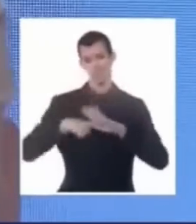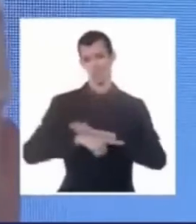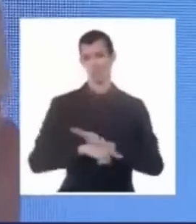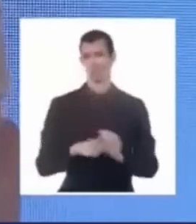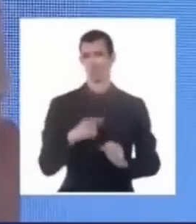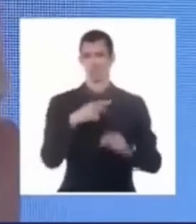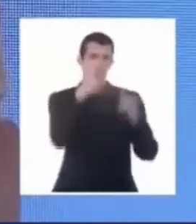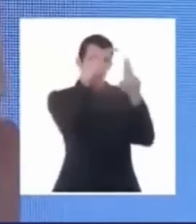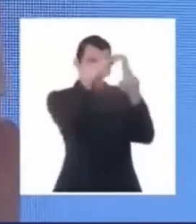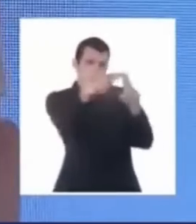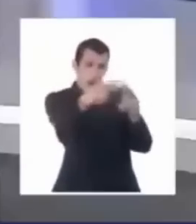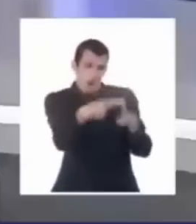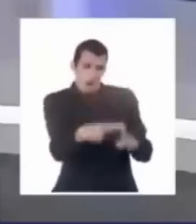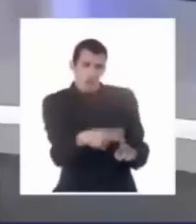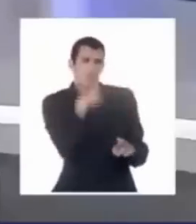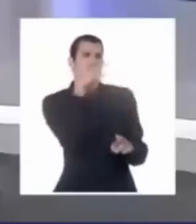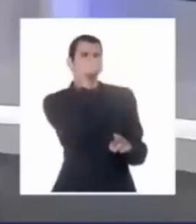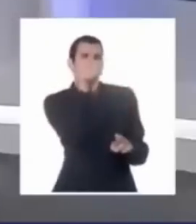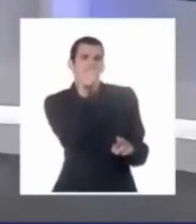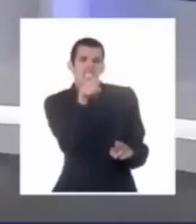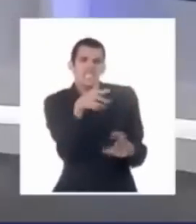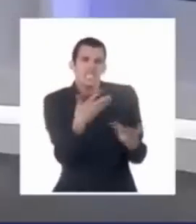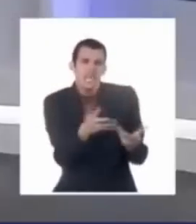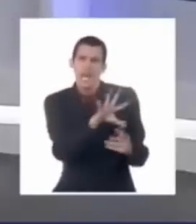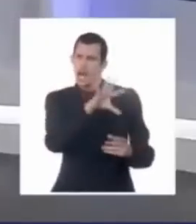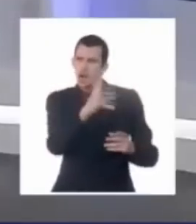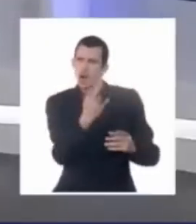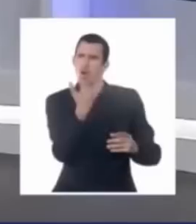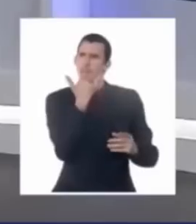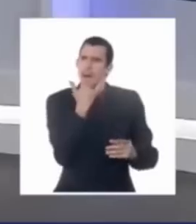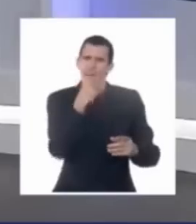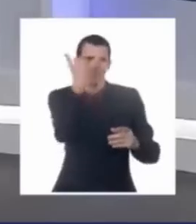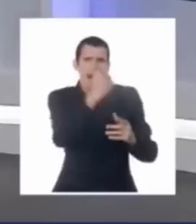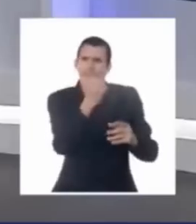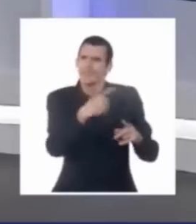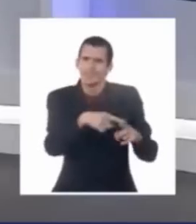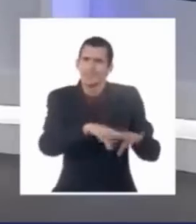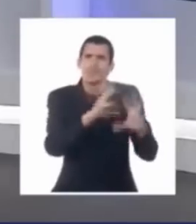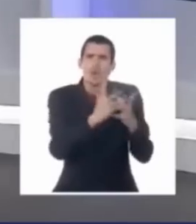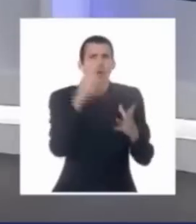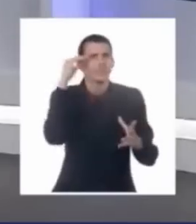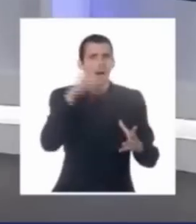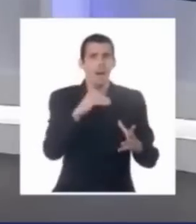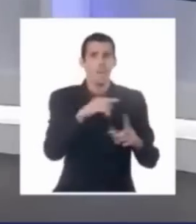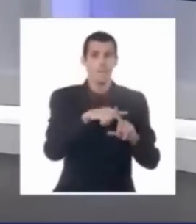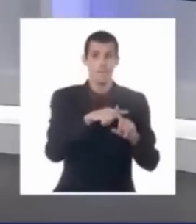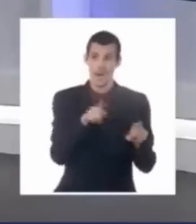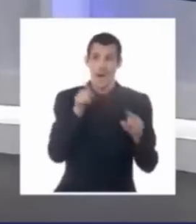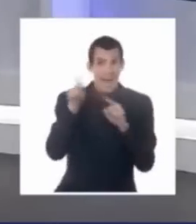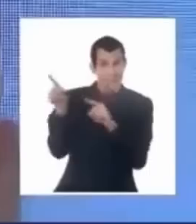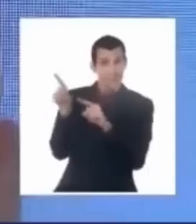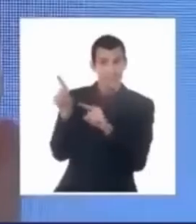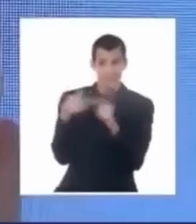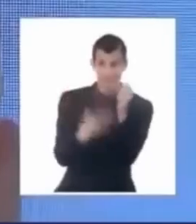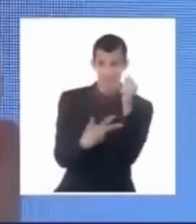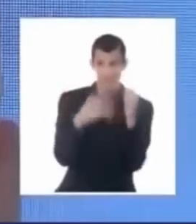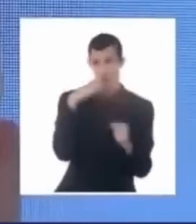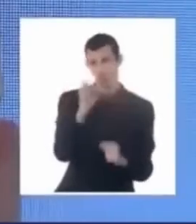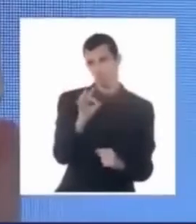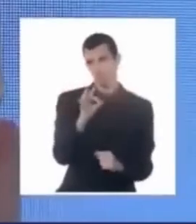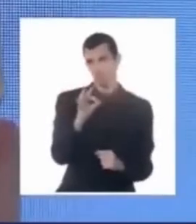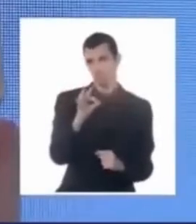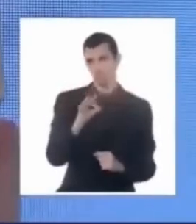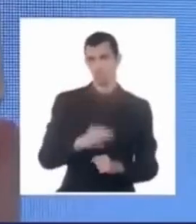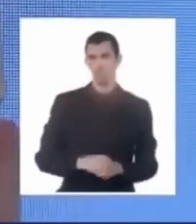hecho con esas características nadie entonces asaltó la ruta cuatro treinta y seis eso es eso